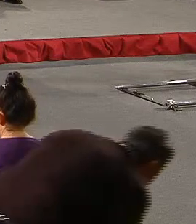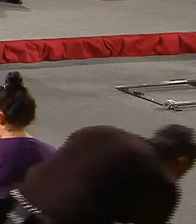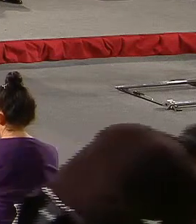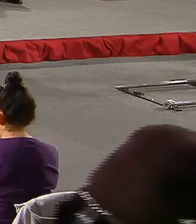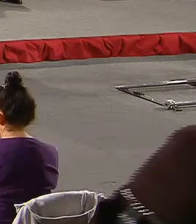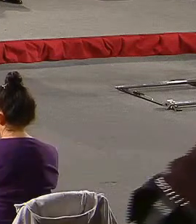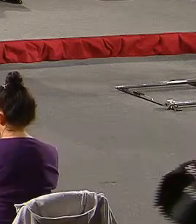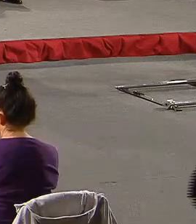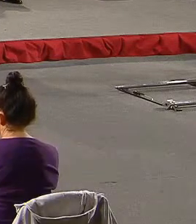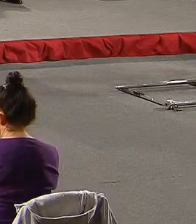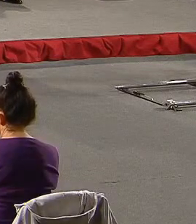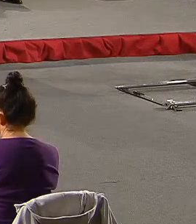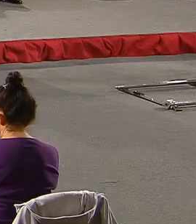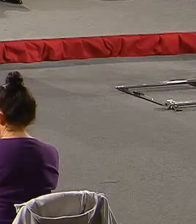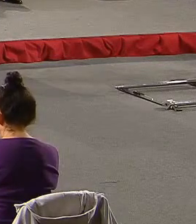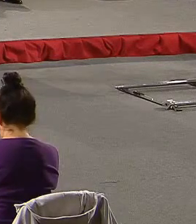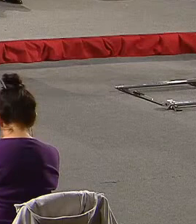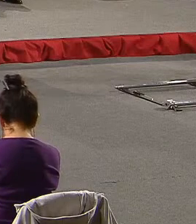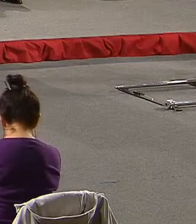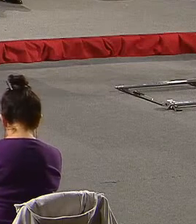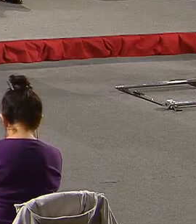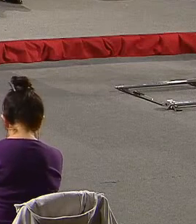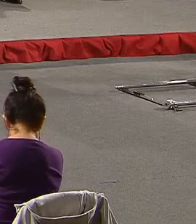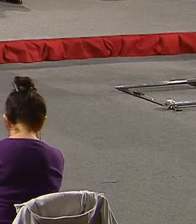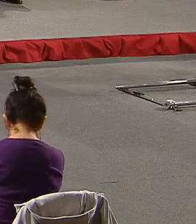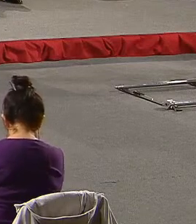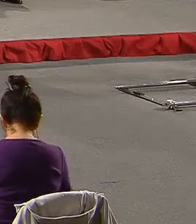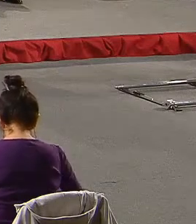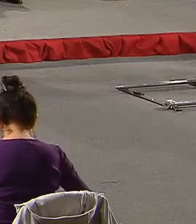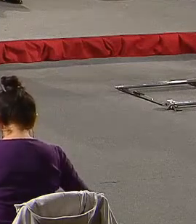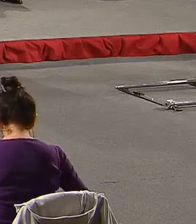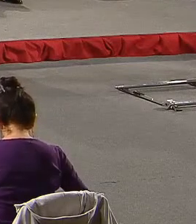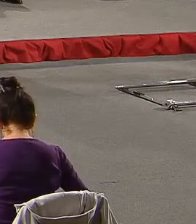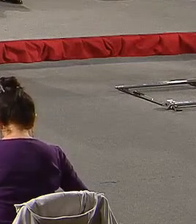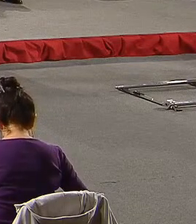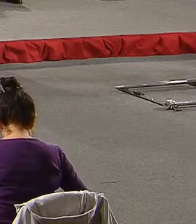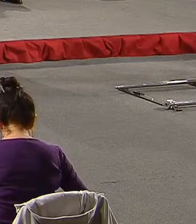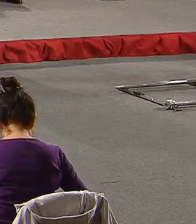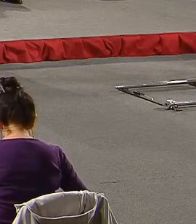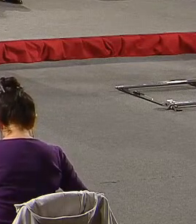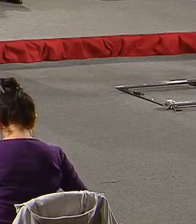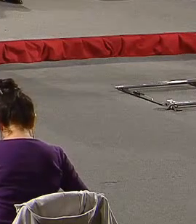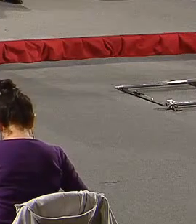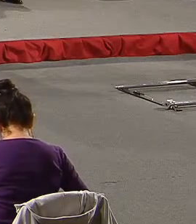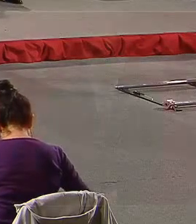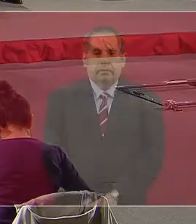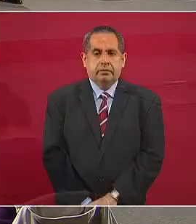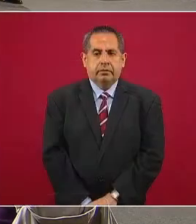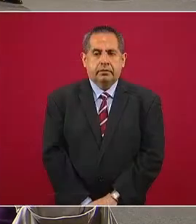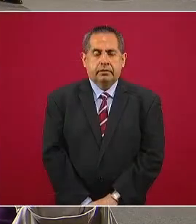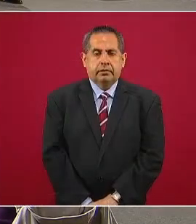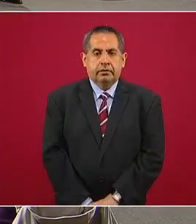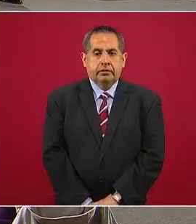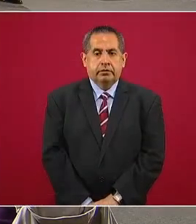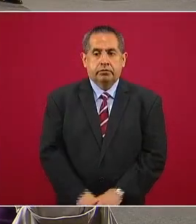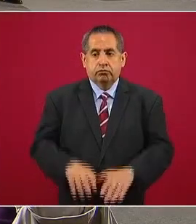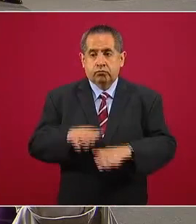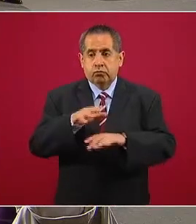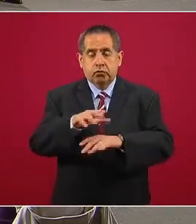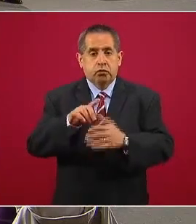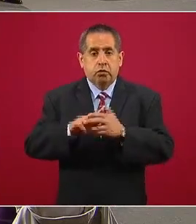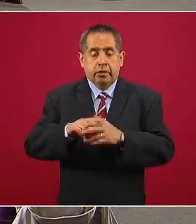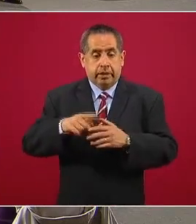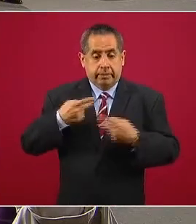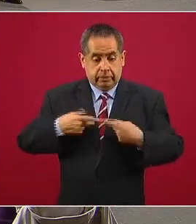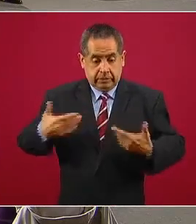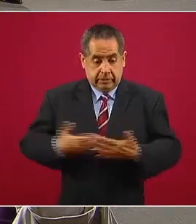Bueno, informarles respecto a la protección y atención a mexicanas y mexicanos en el exterior y las tareas a